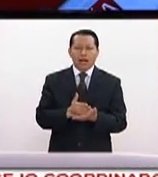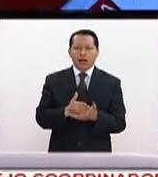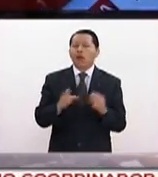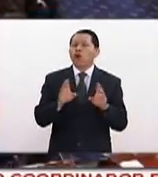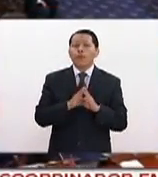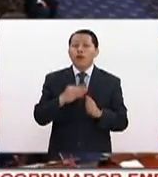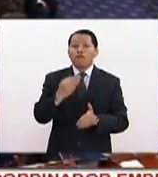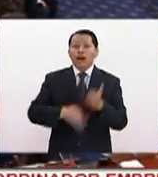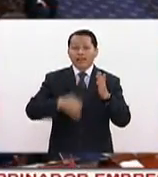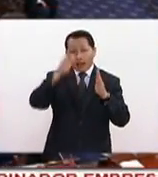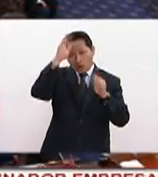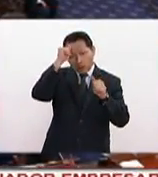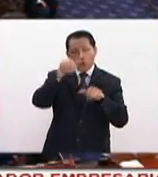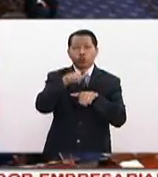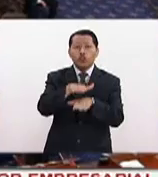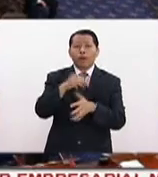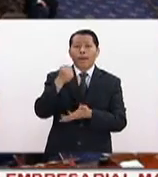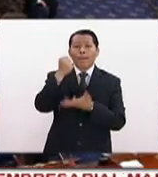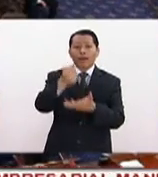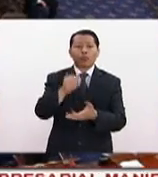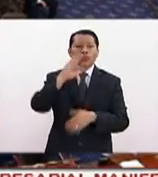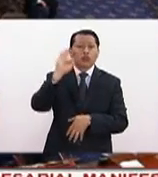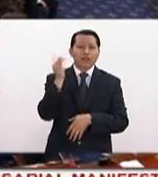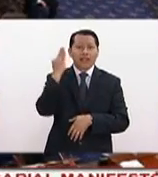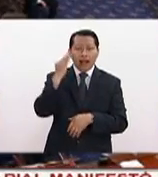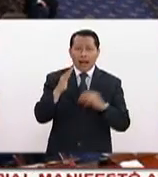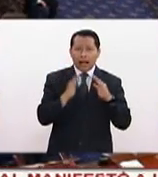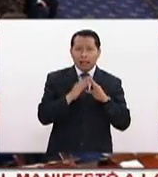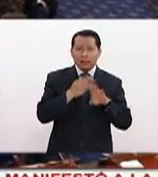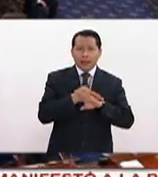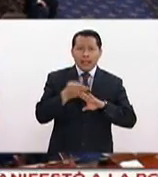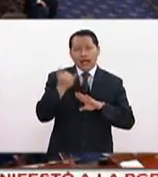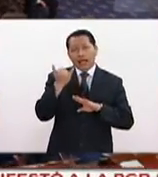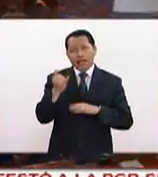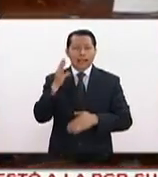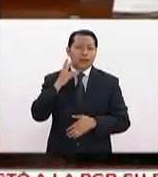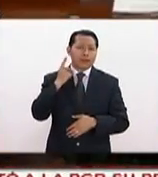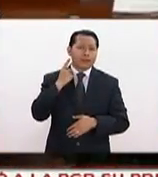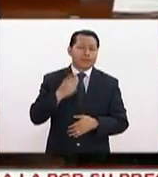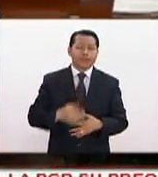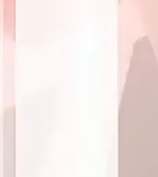un acuerdo sobre el presupuesto federal entre la Casa Blanca y el Congreso.